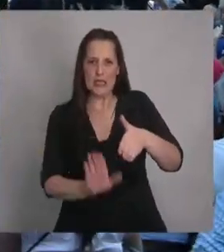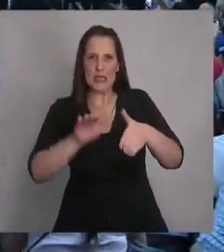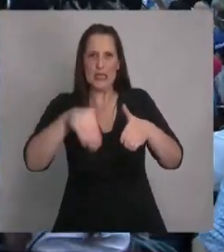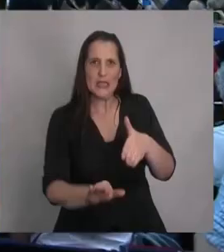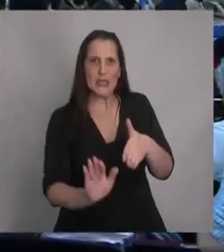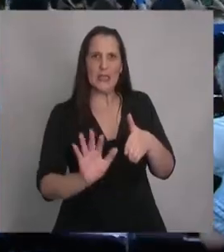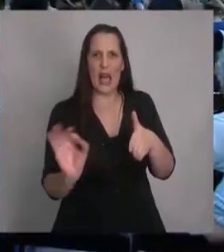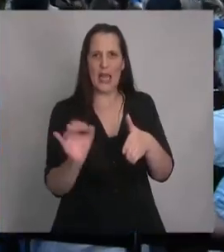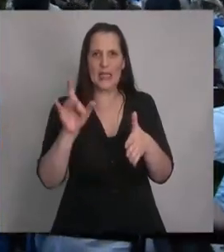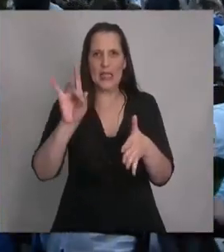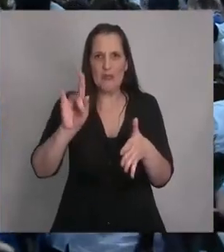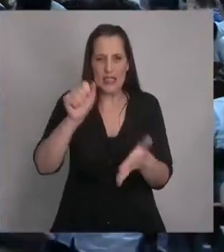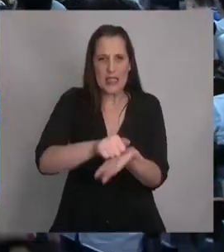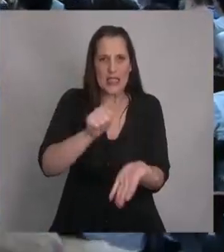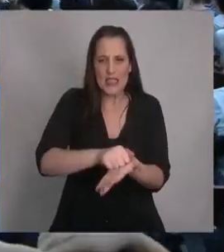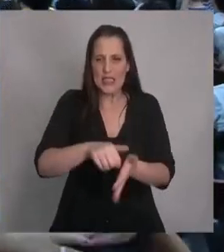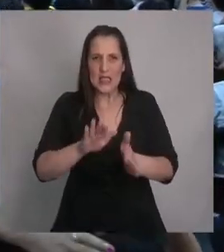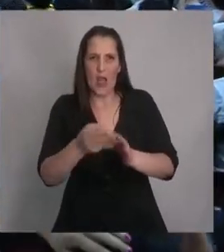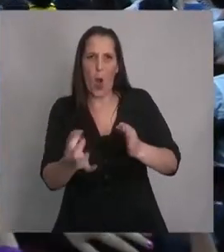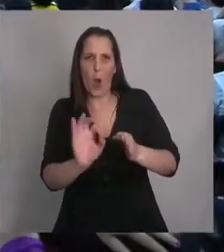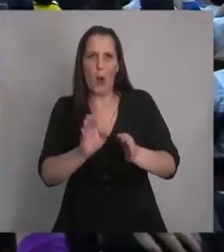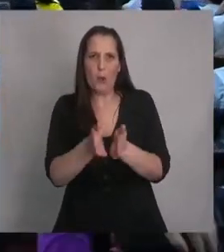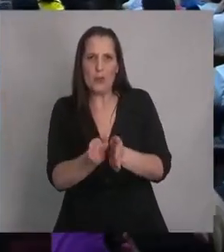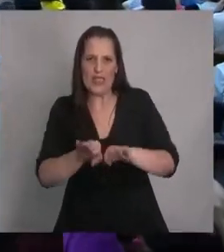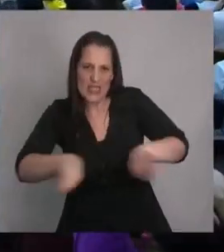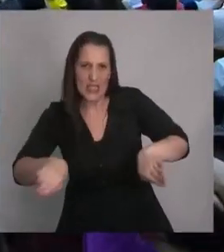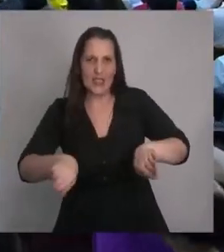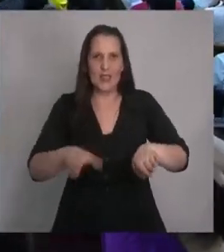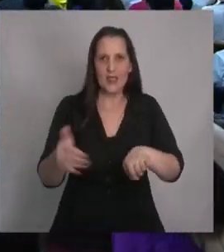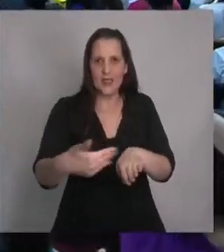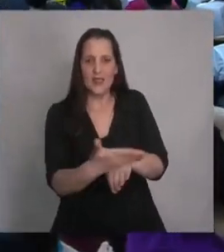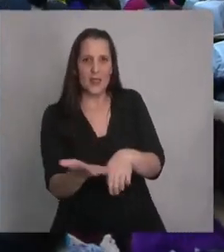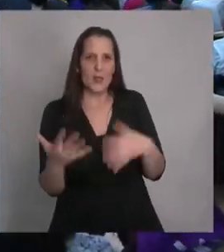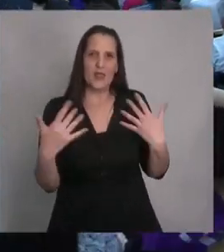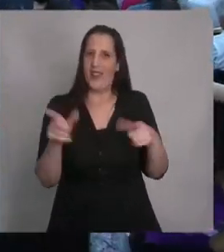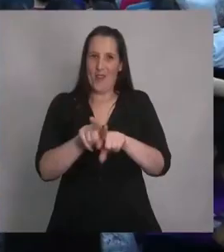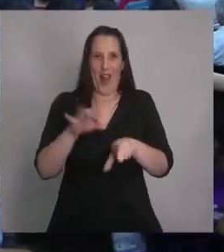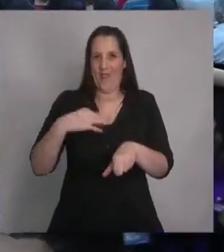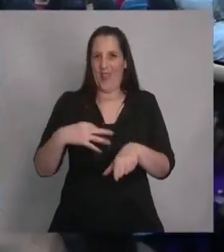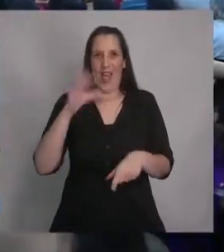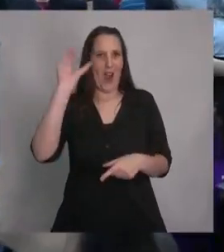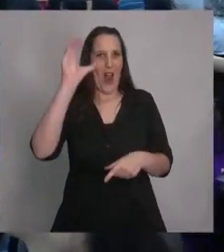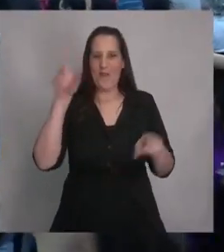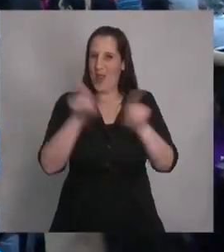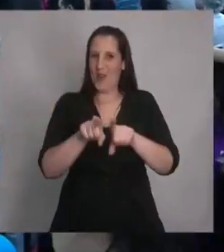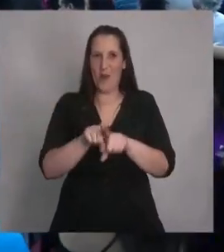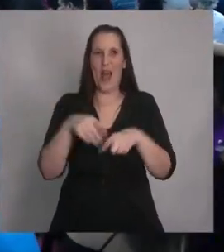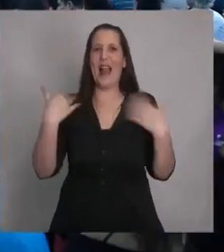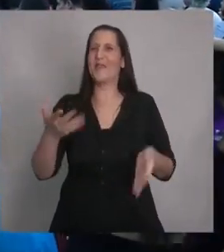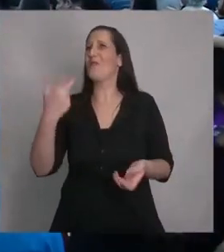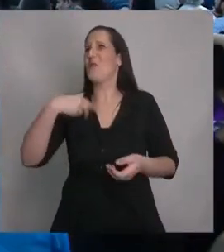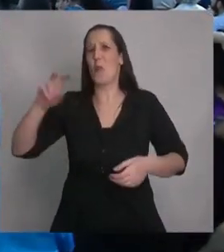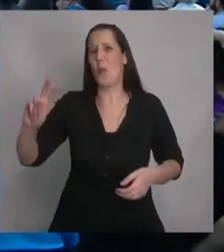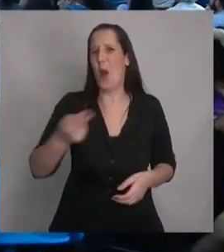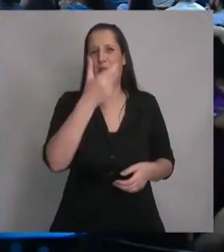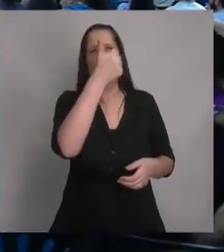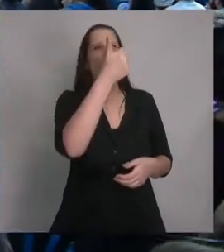parecía la vida política colombiana, sumergida en la violencia, 200 mil muertos, en 60 mil